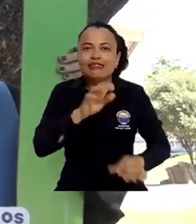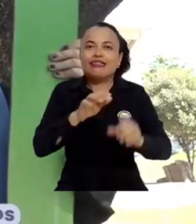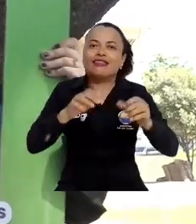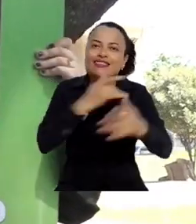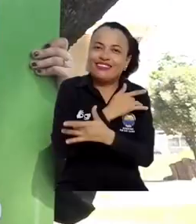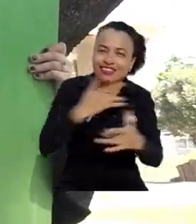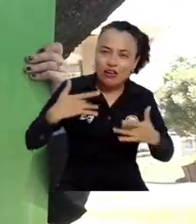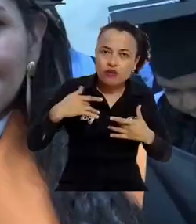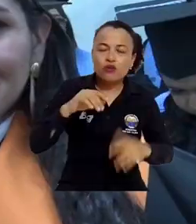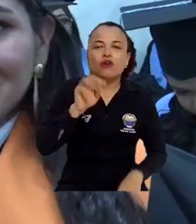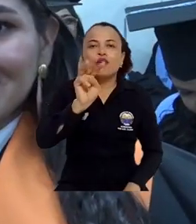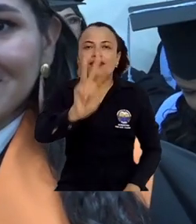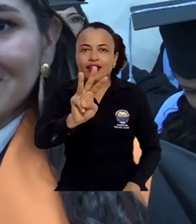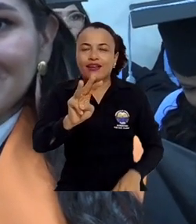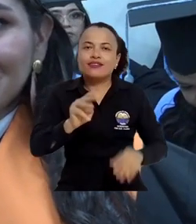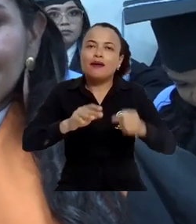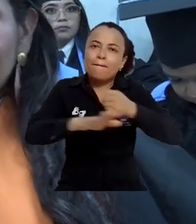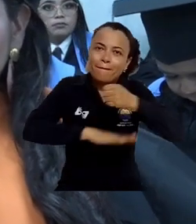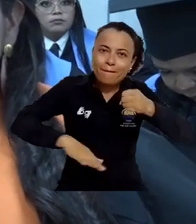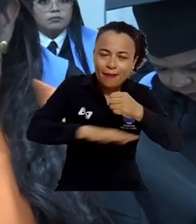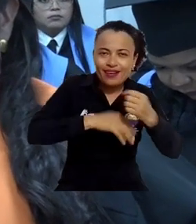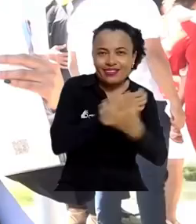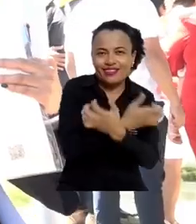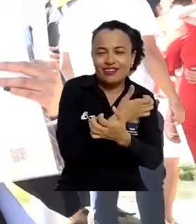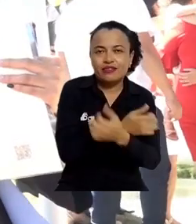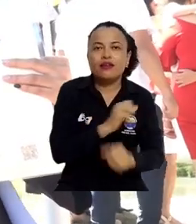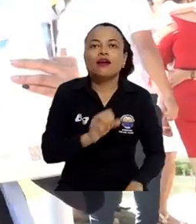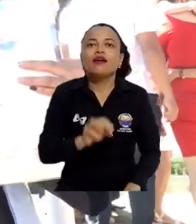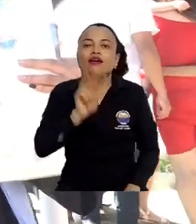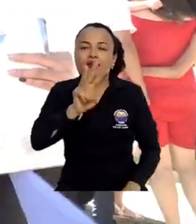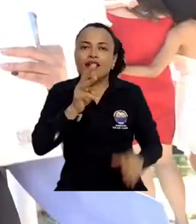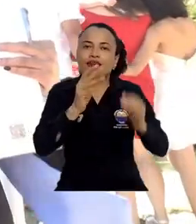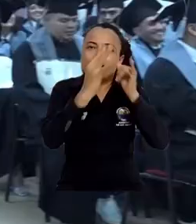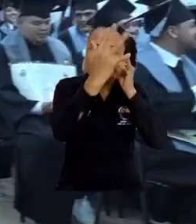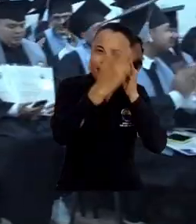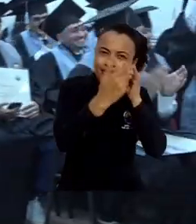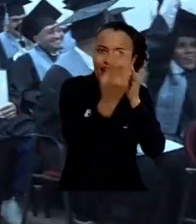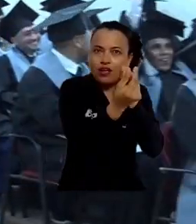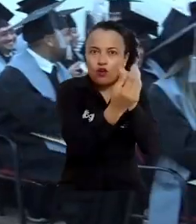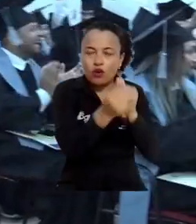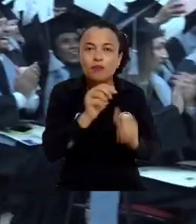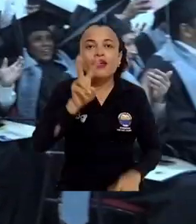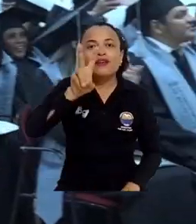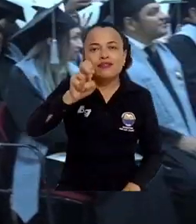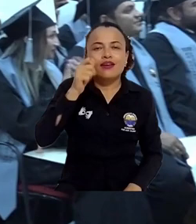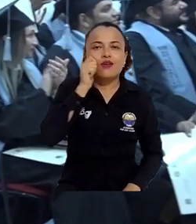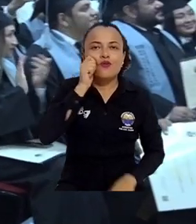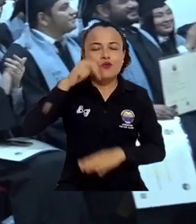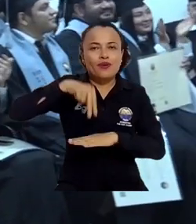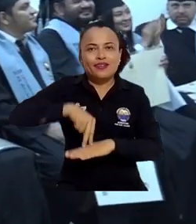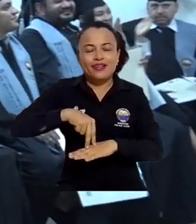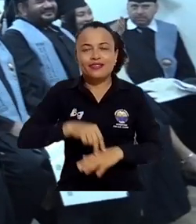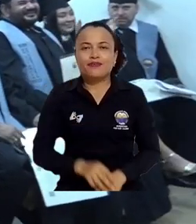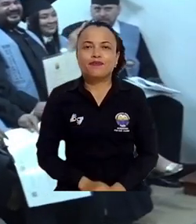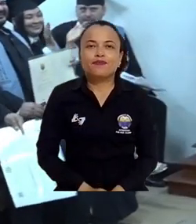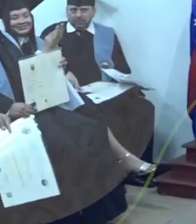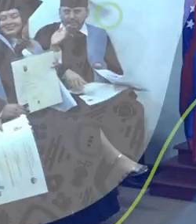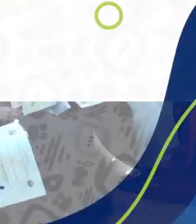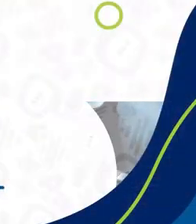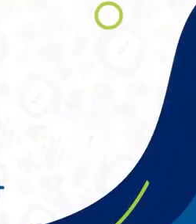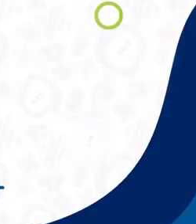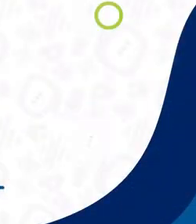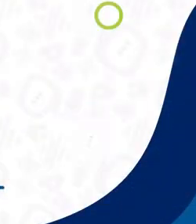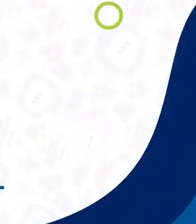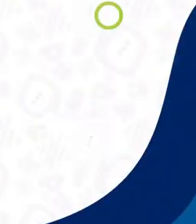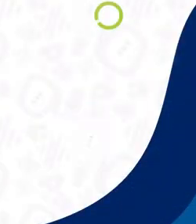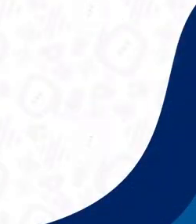en ciencias de la salud tres en ciencias básicas 19 en ciencias empresariales y económicas y siete en humanidades respectivamente